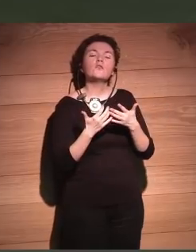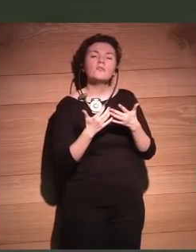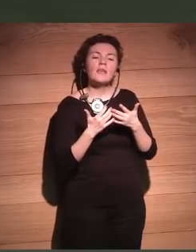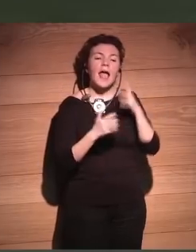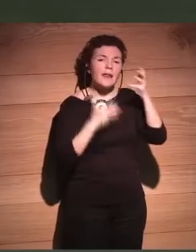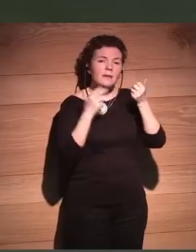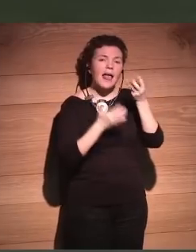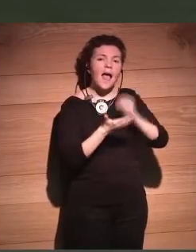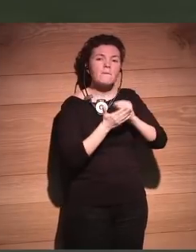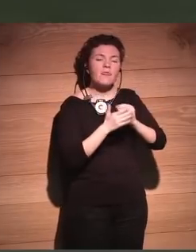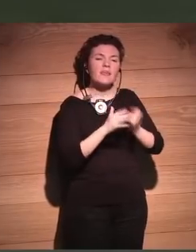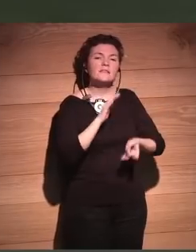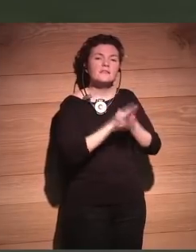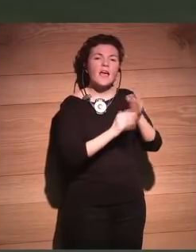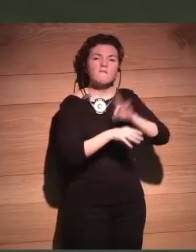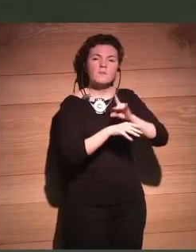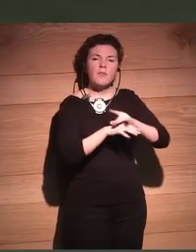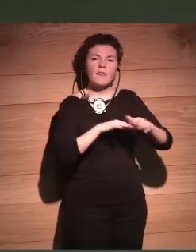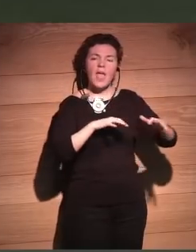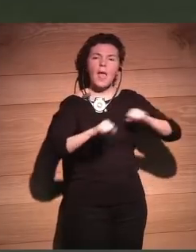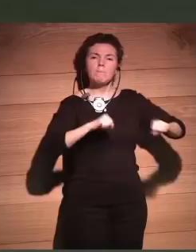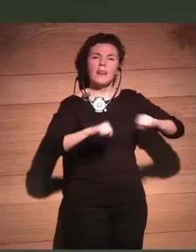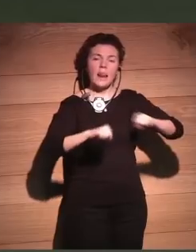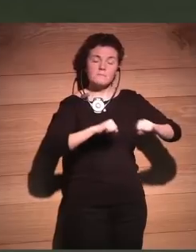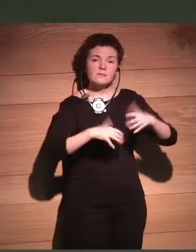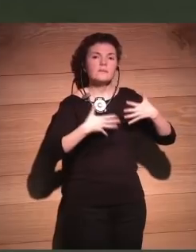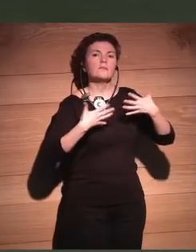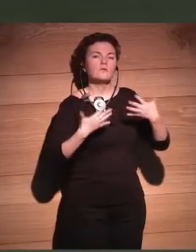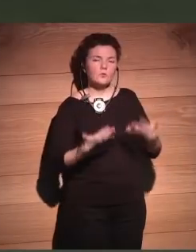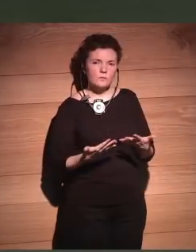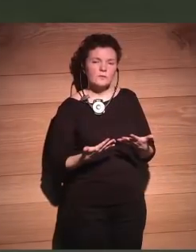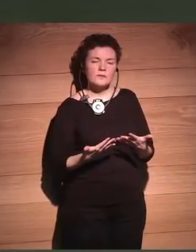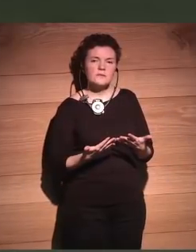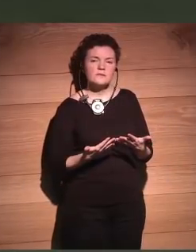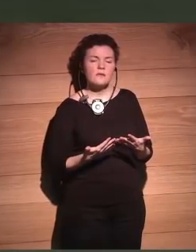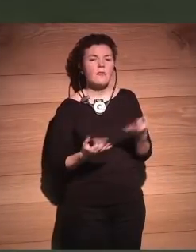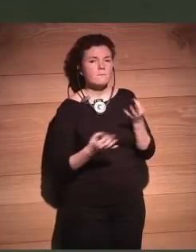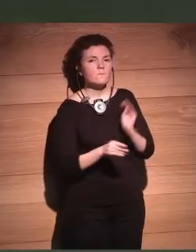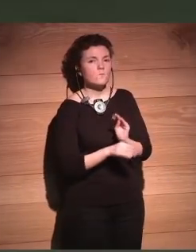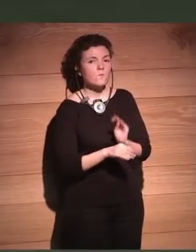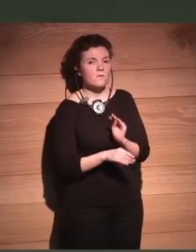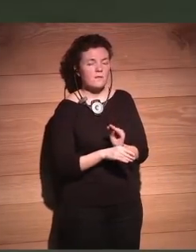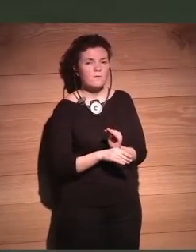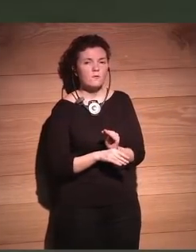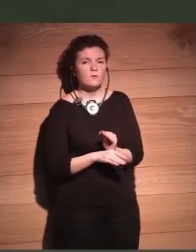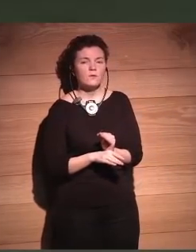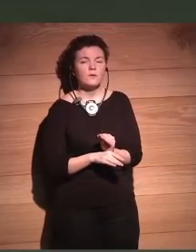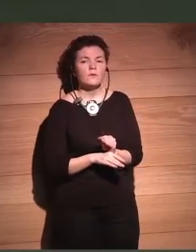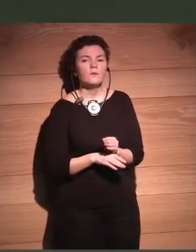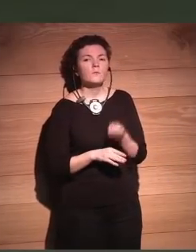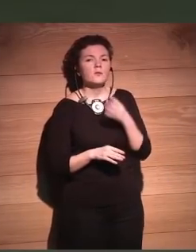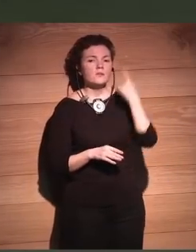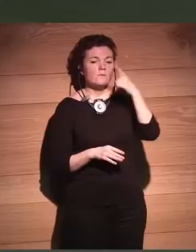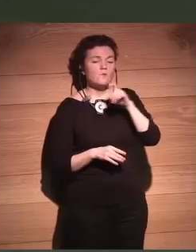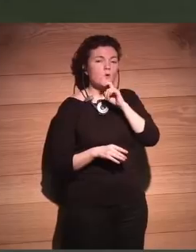los animales a veces desarrollaban epilepsia, con lo cual había que tener cuidado. Entonces, bueno,